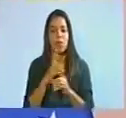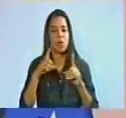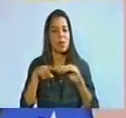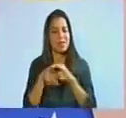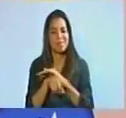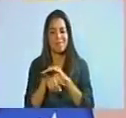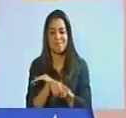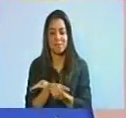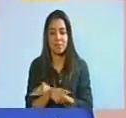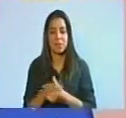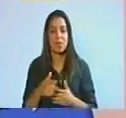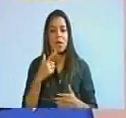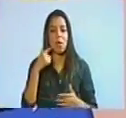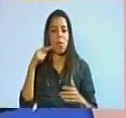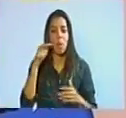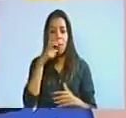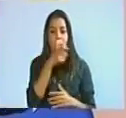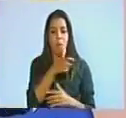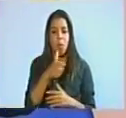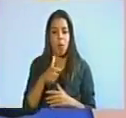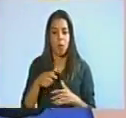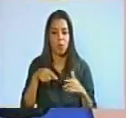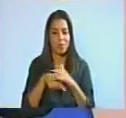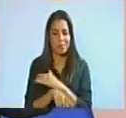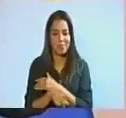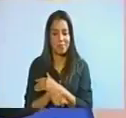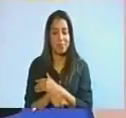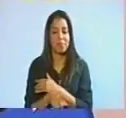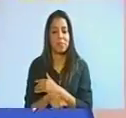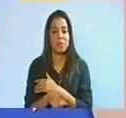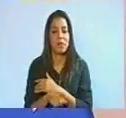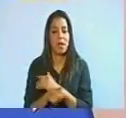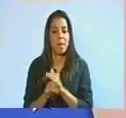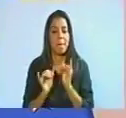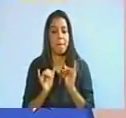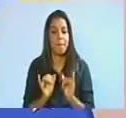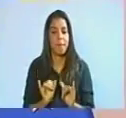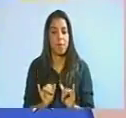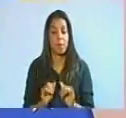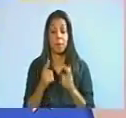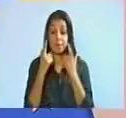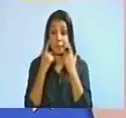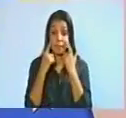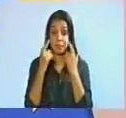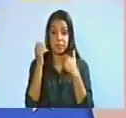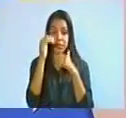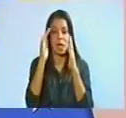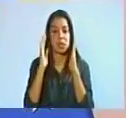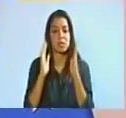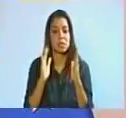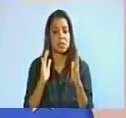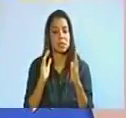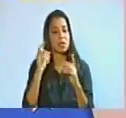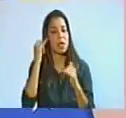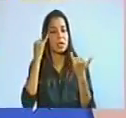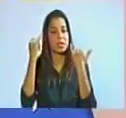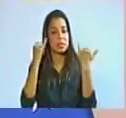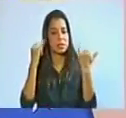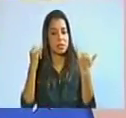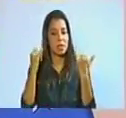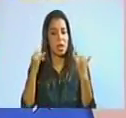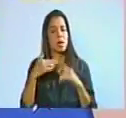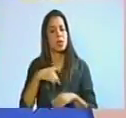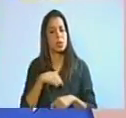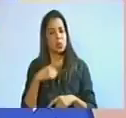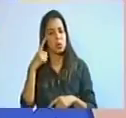Profundiza, va al pueblo, va abajo. Y al mismo tiempo, estar alerta, todas las ideas, pongamos a